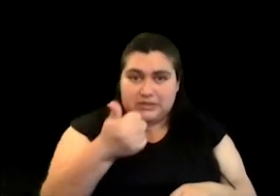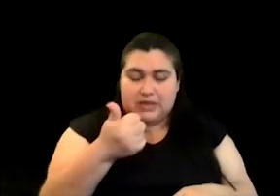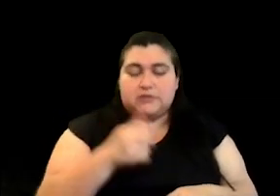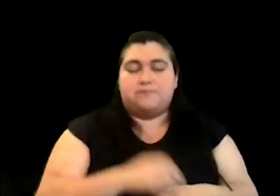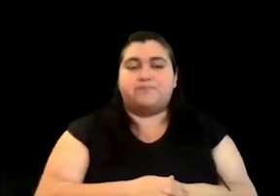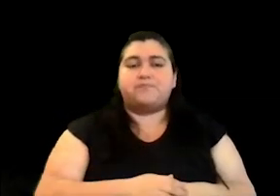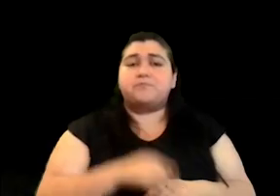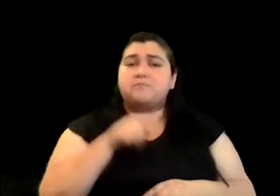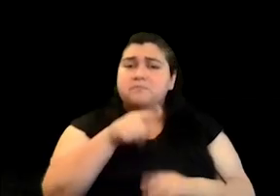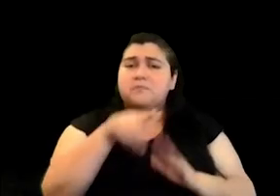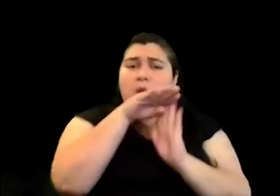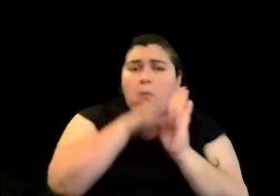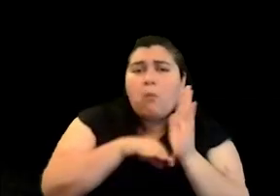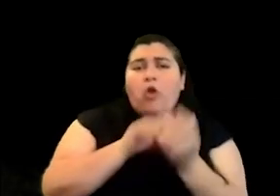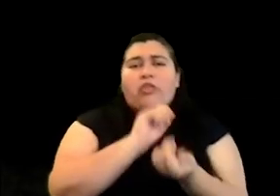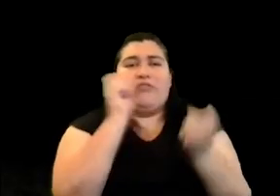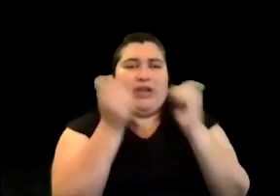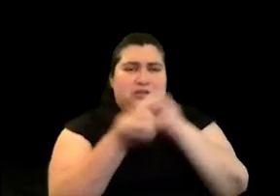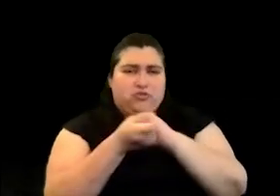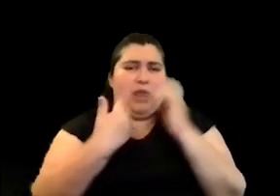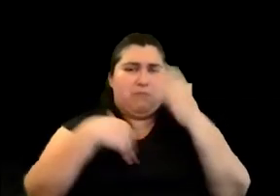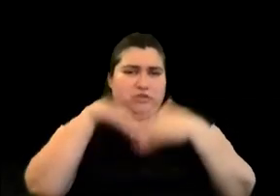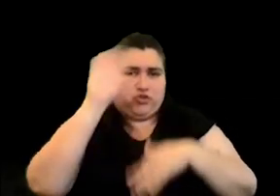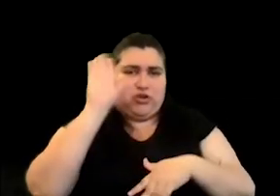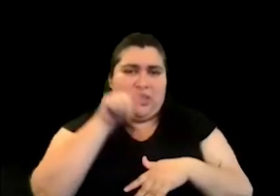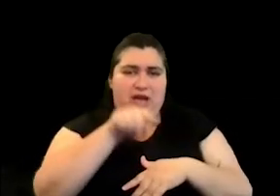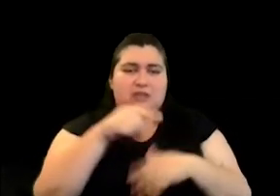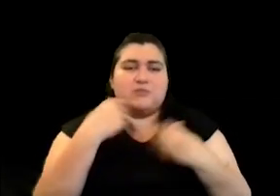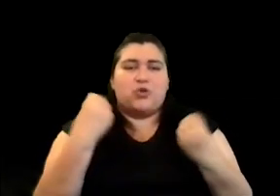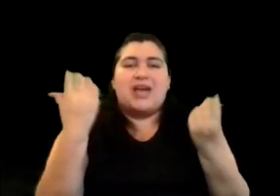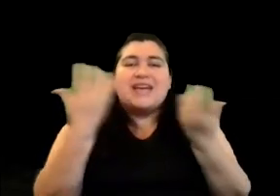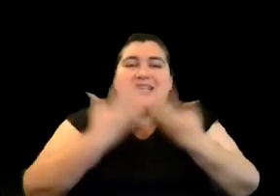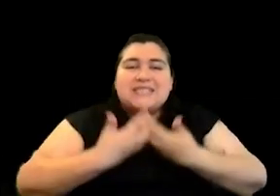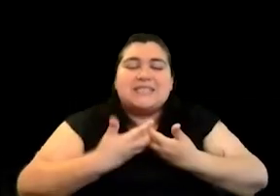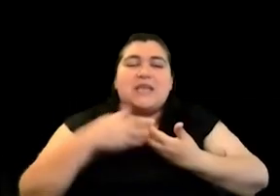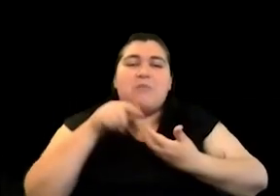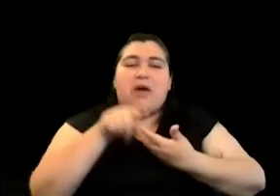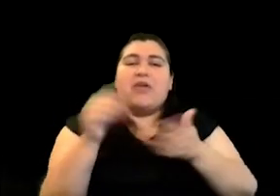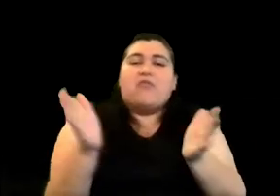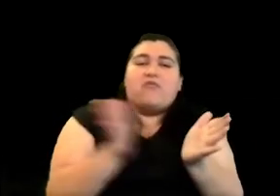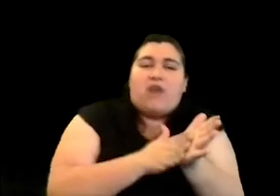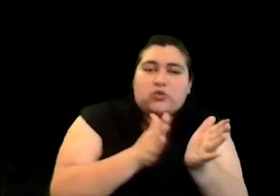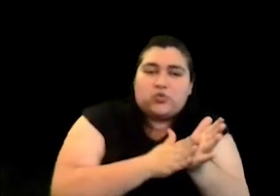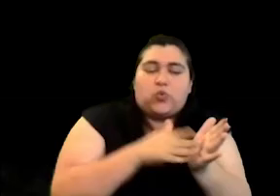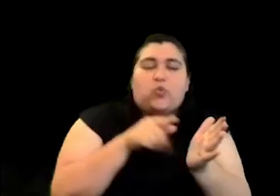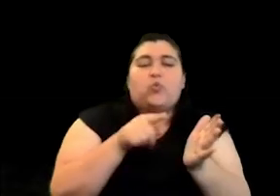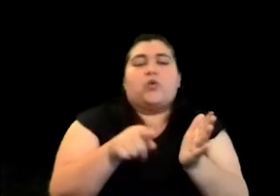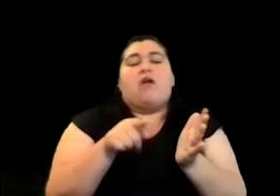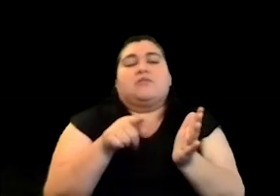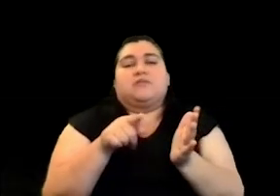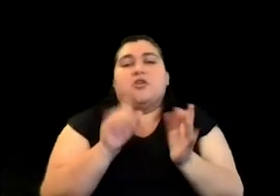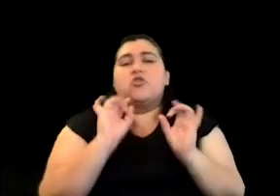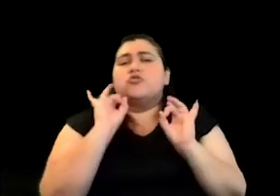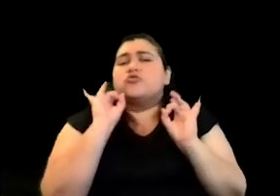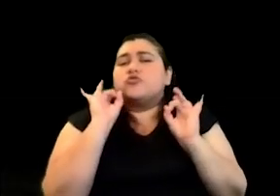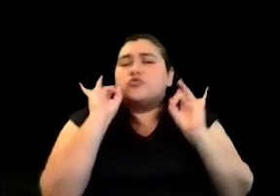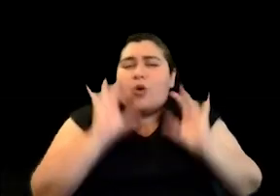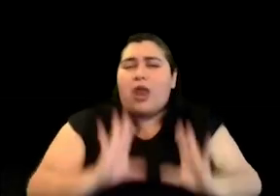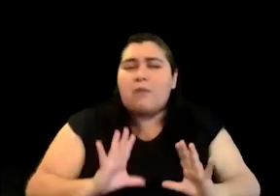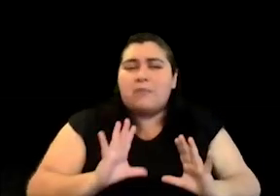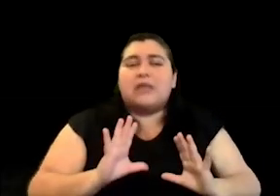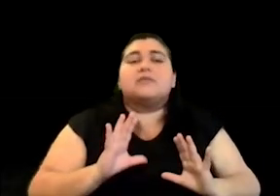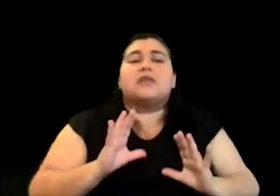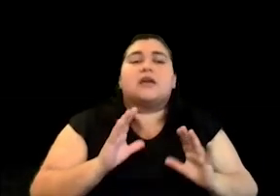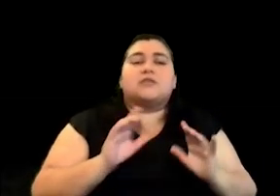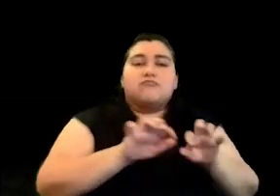modificándose en gran parte todo el sistema de facturación, no solamente en lo que es códigos electrónicos,